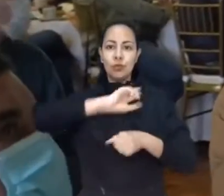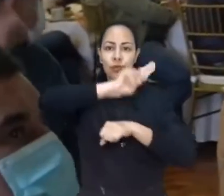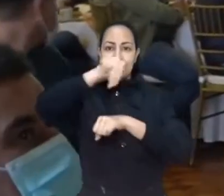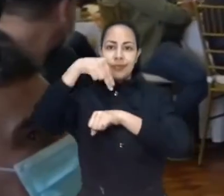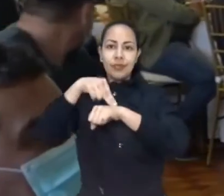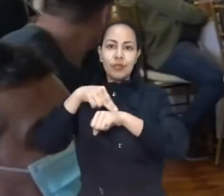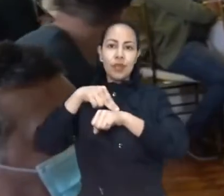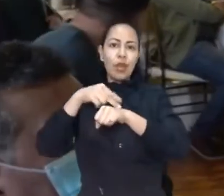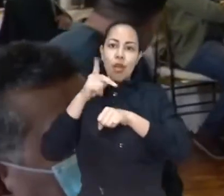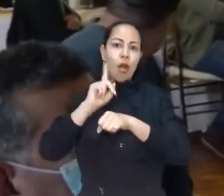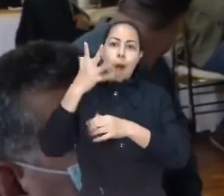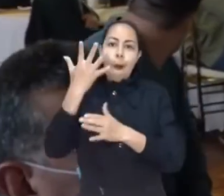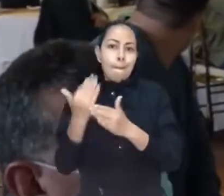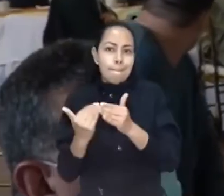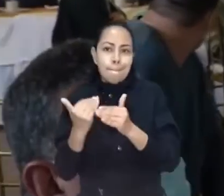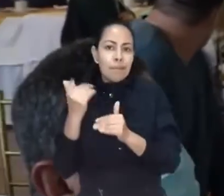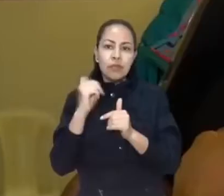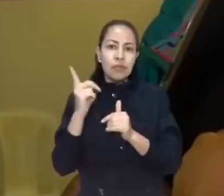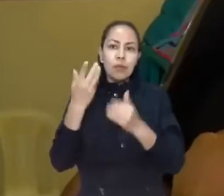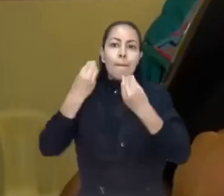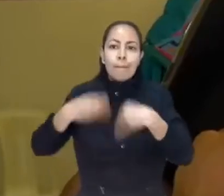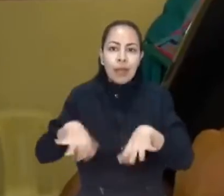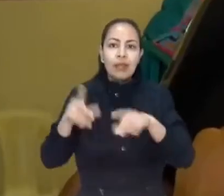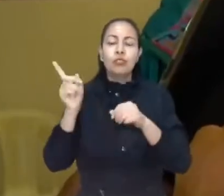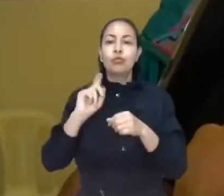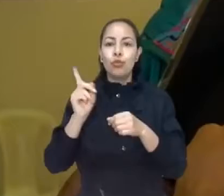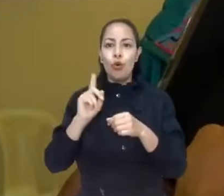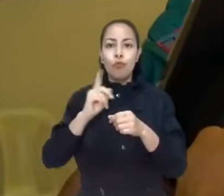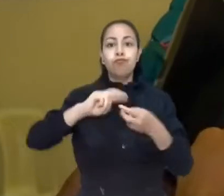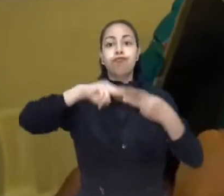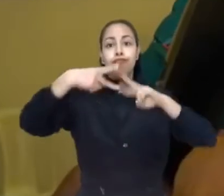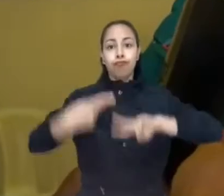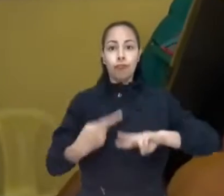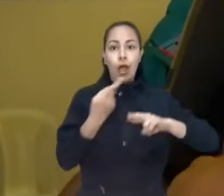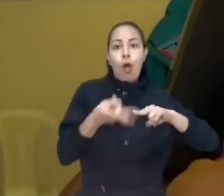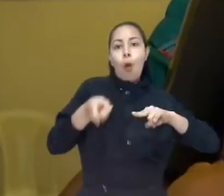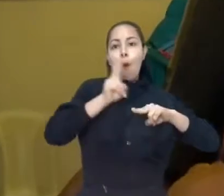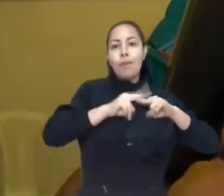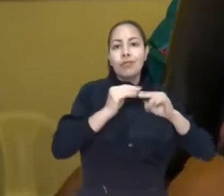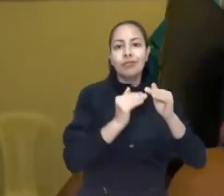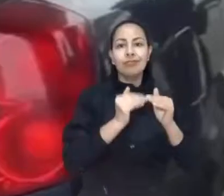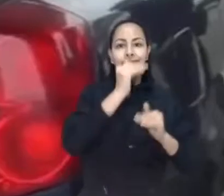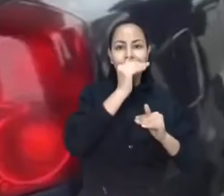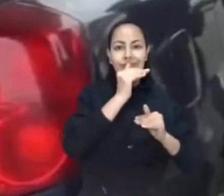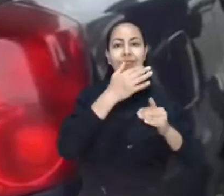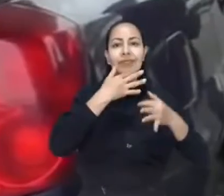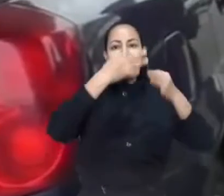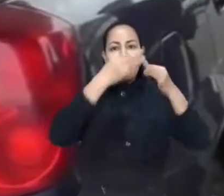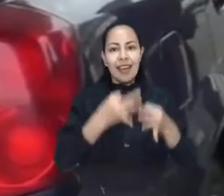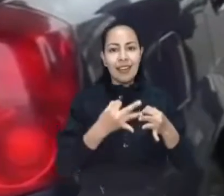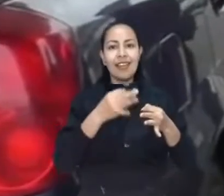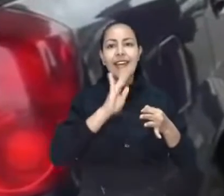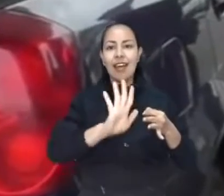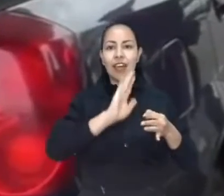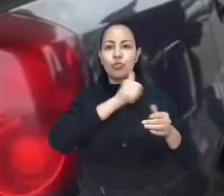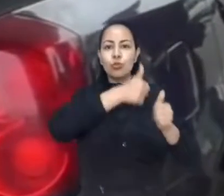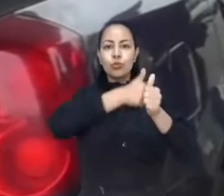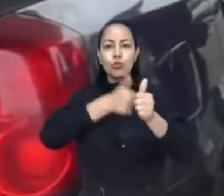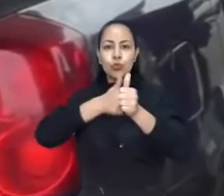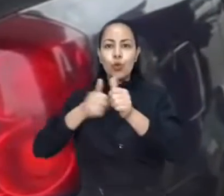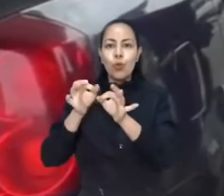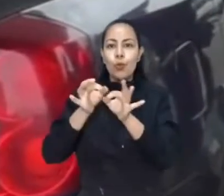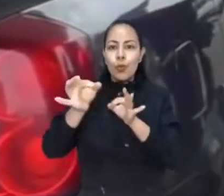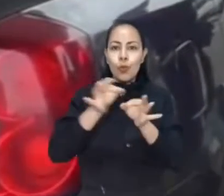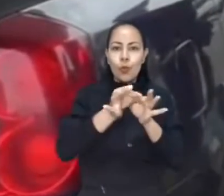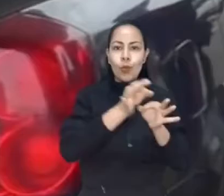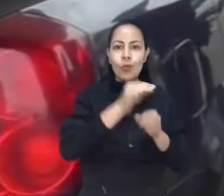los nariñenses, no se puede disminuir, mucho menos se puede perder, y por el contrario debe incrementar en la medida de la realidad de cada uno de